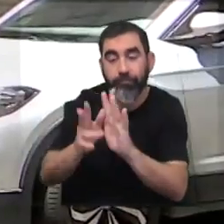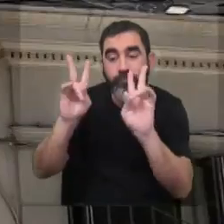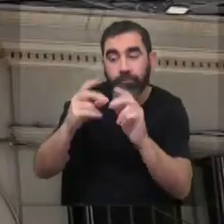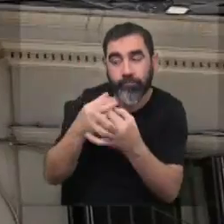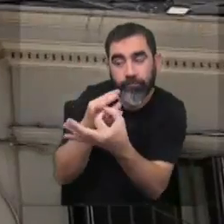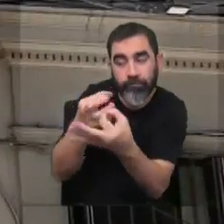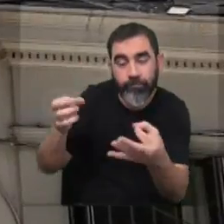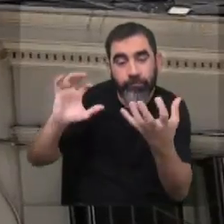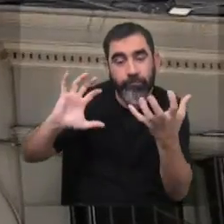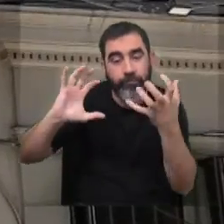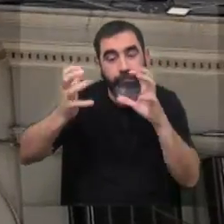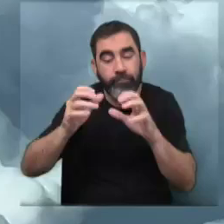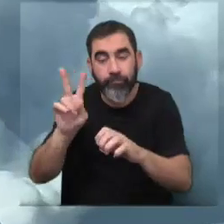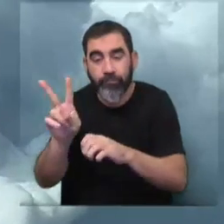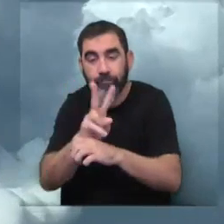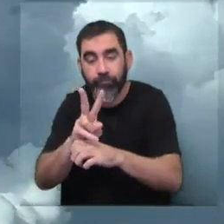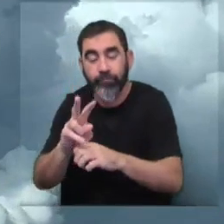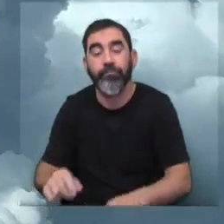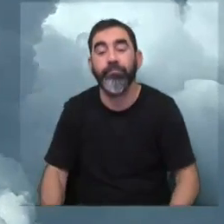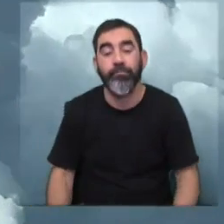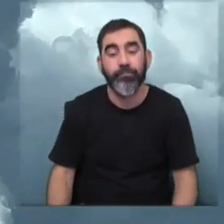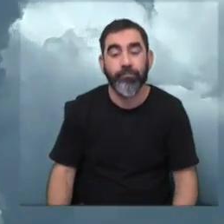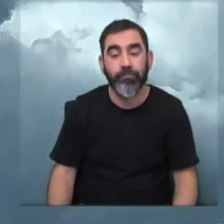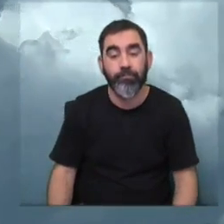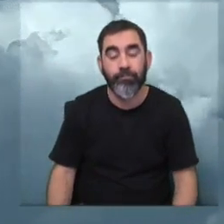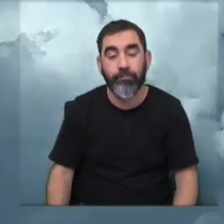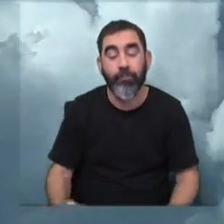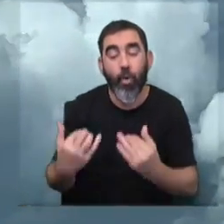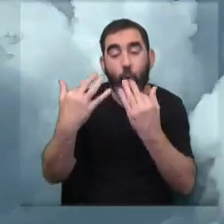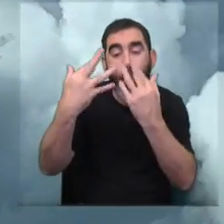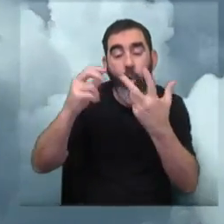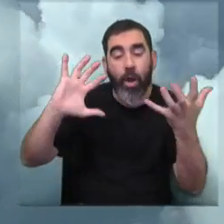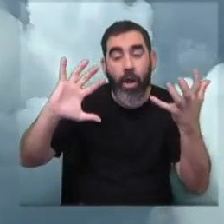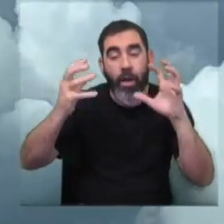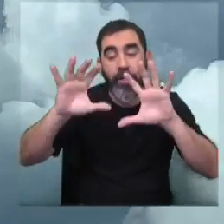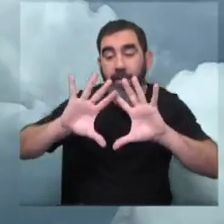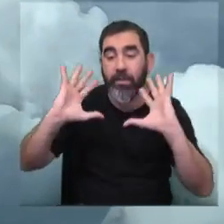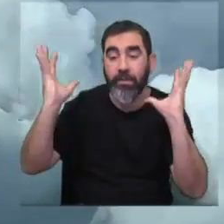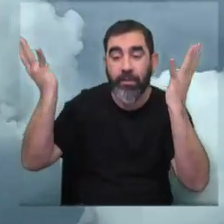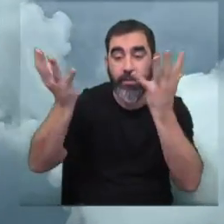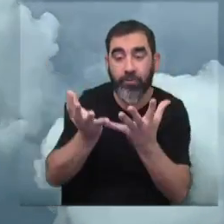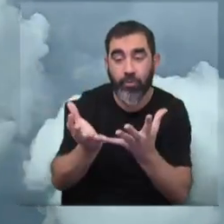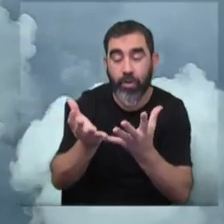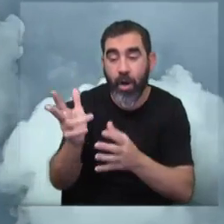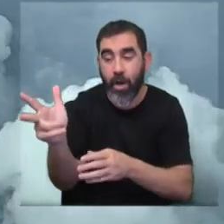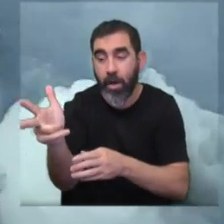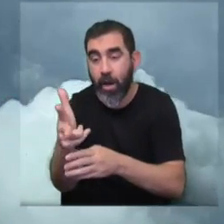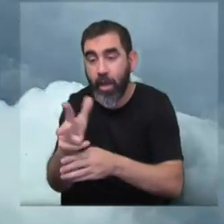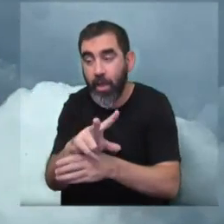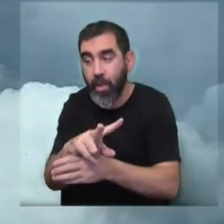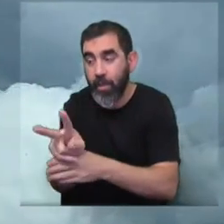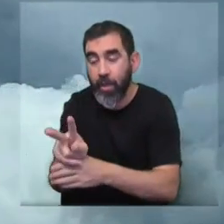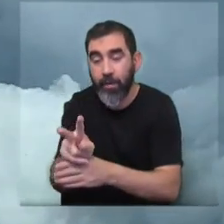de los pronósticos y vigilancia meteorológica. Según la Organización Meteorológica Mundial, las redes de radares son una